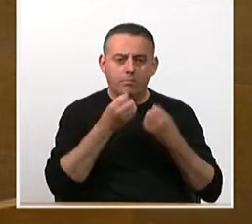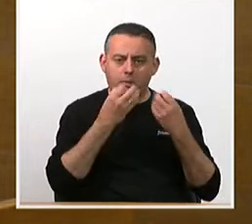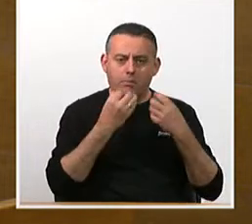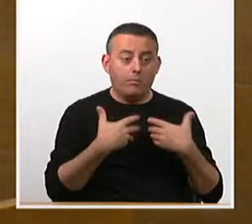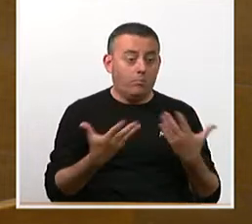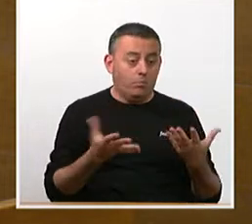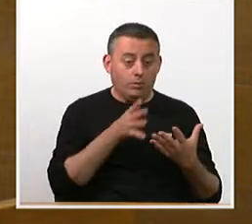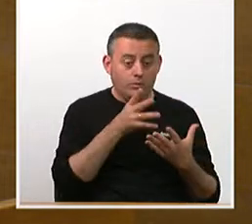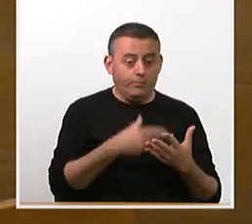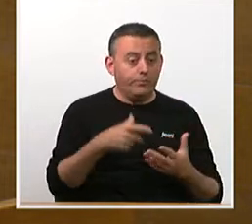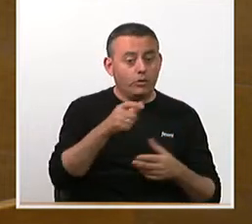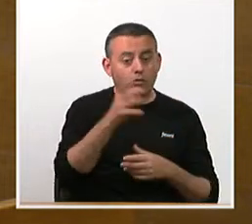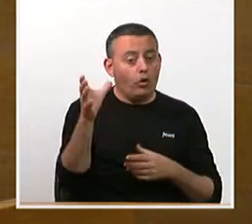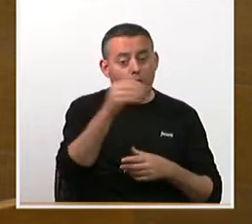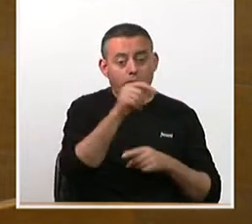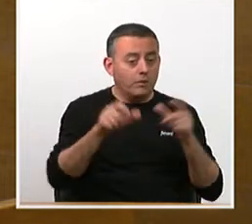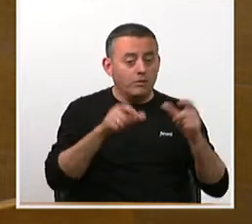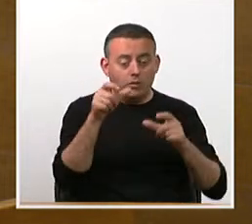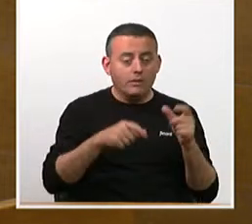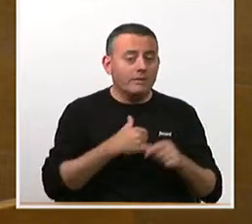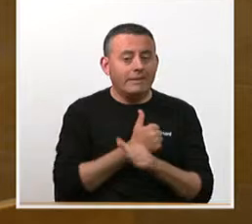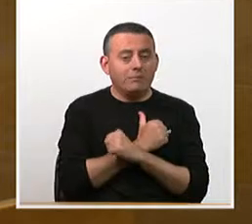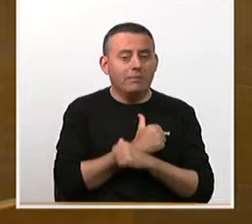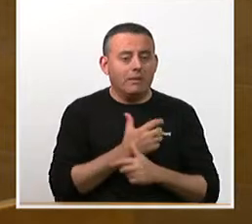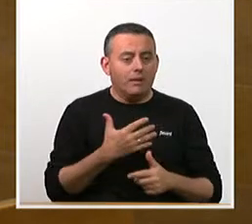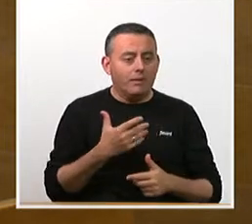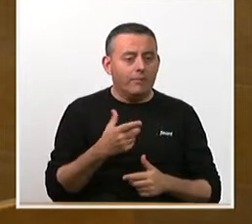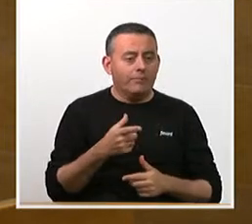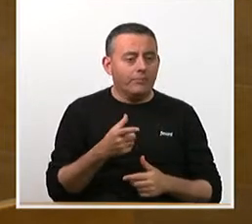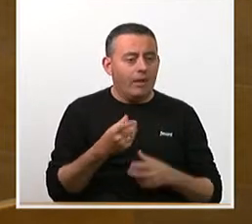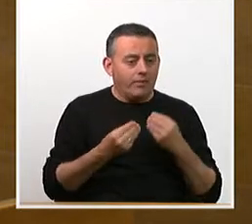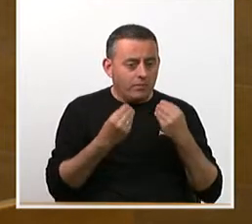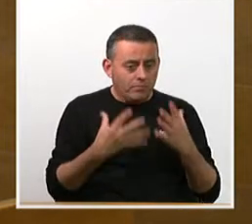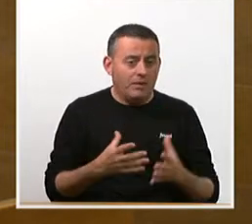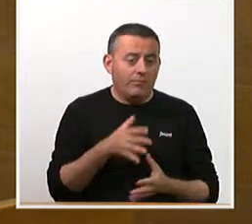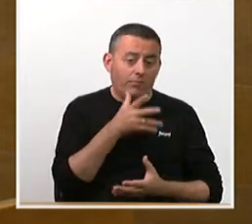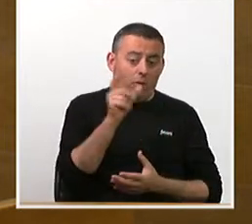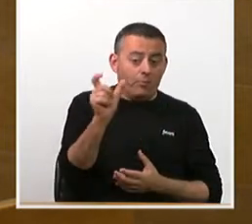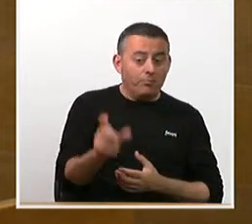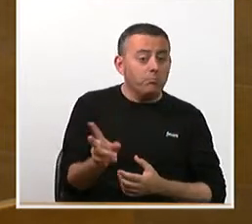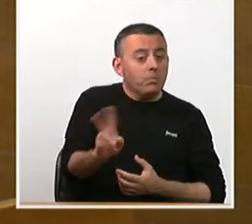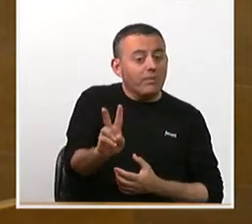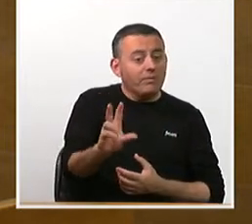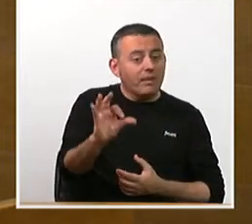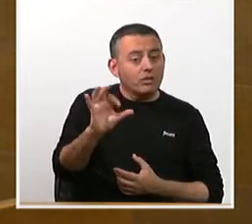esper señor conseller la purga y pes que